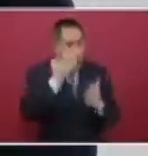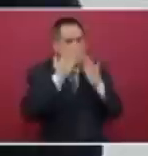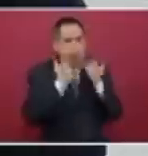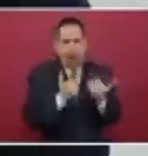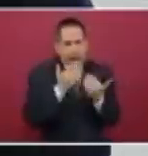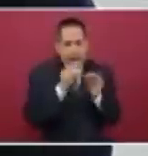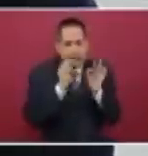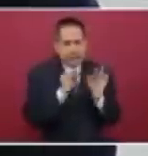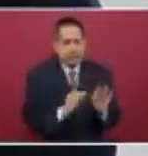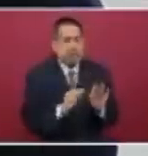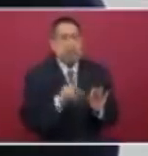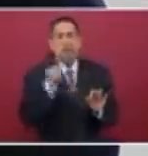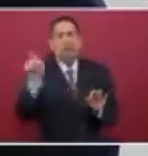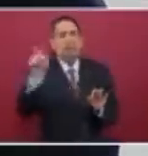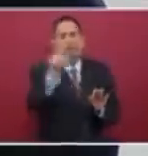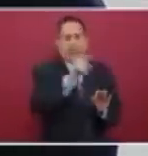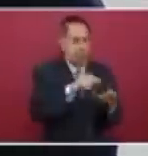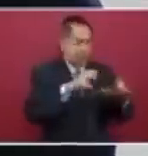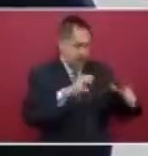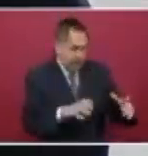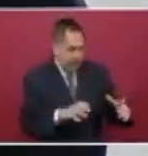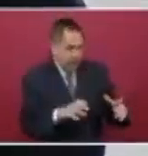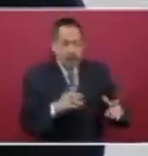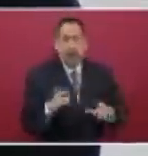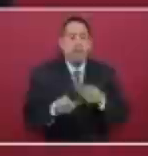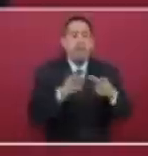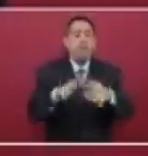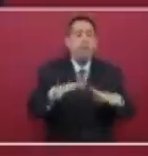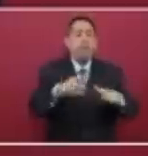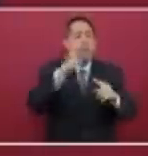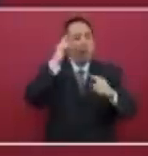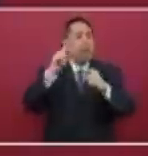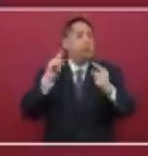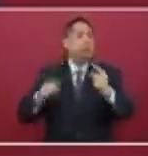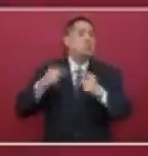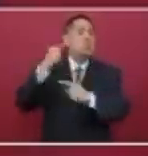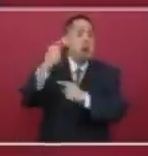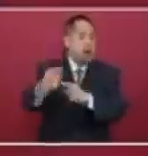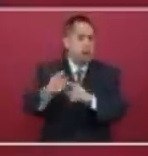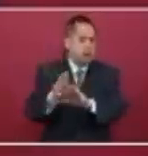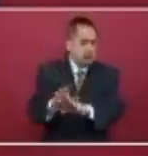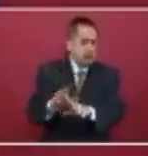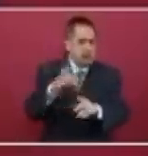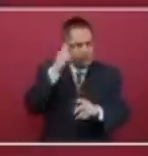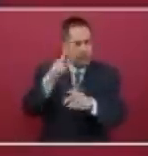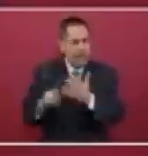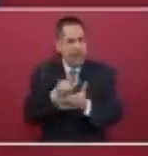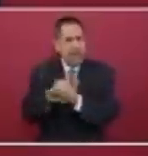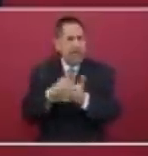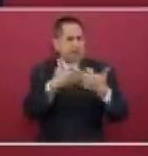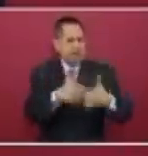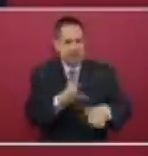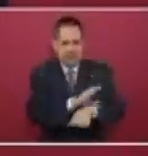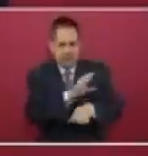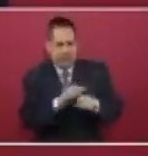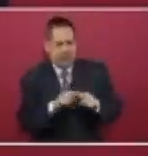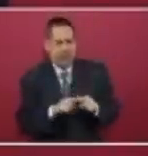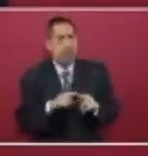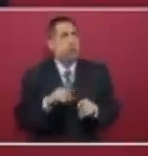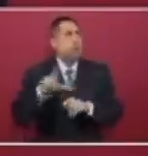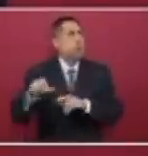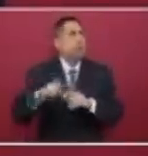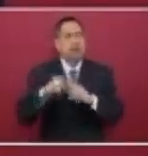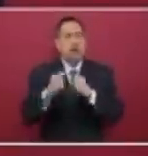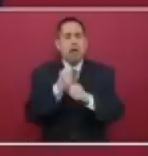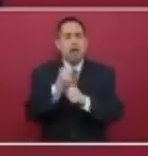realización de dichas consultas fue requerida para proyectos posteriores a la publicación de la ley de la industria eléctrica en agosto